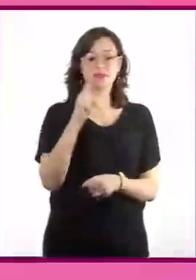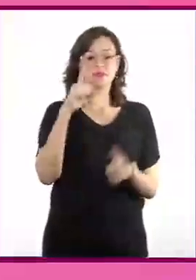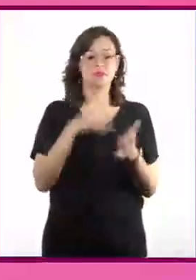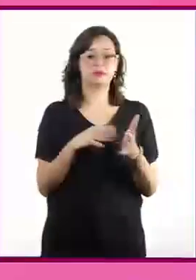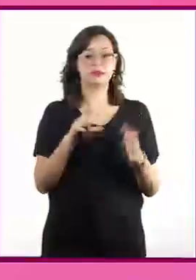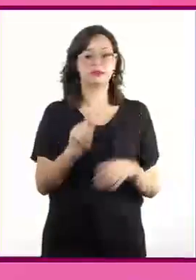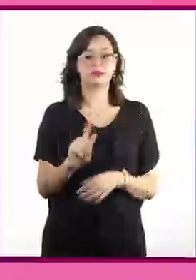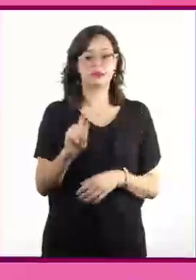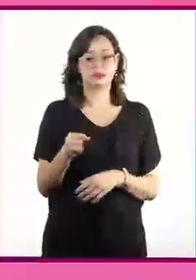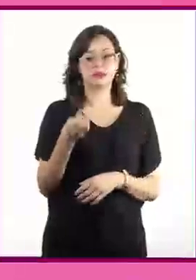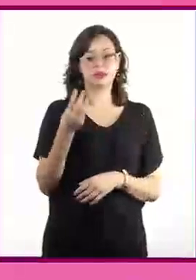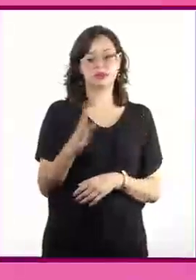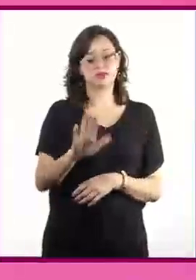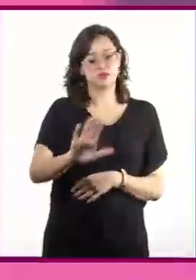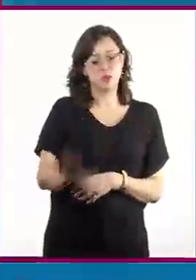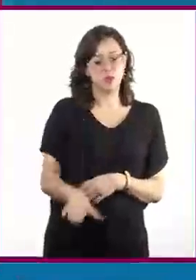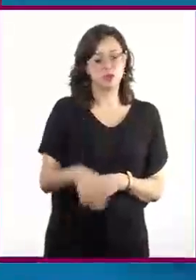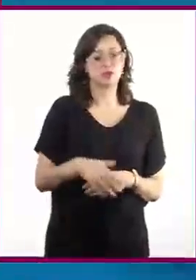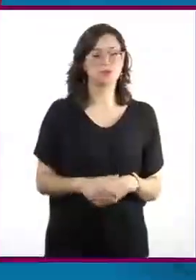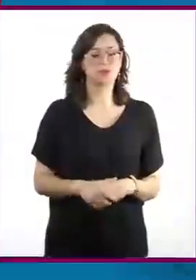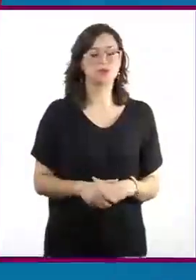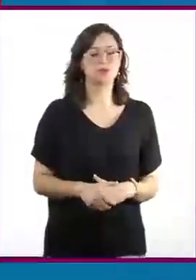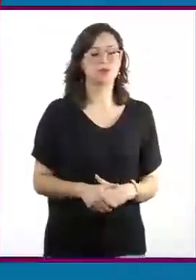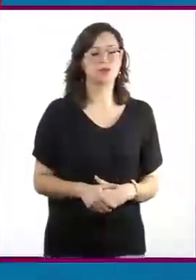de 1973.